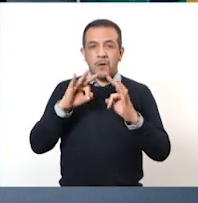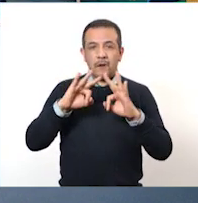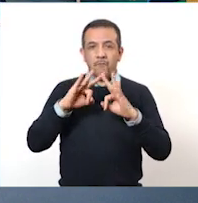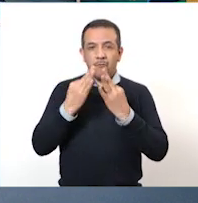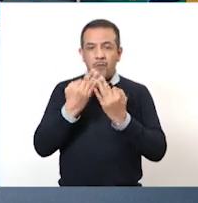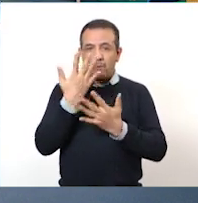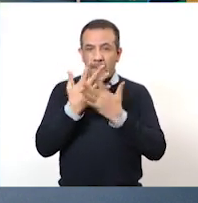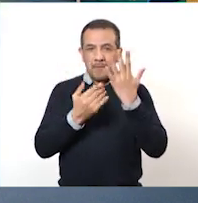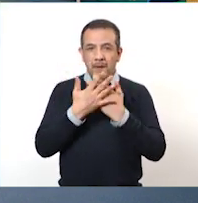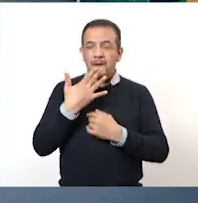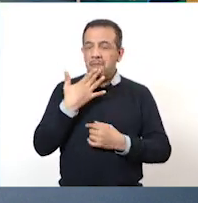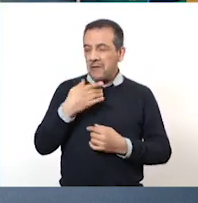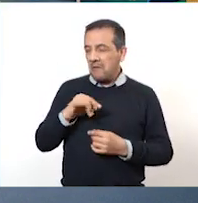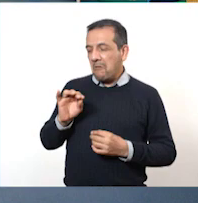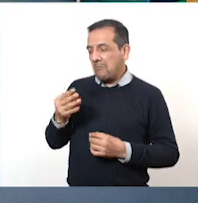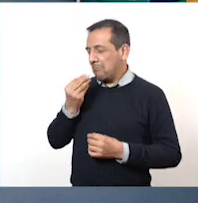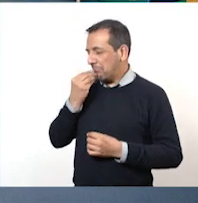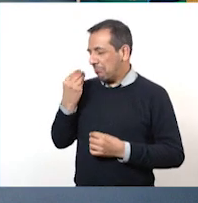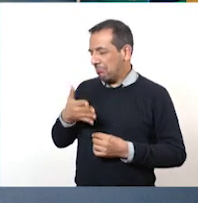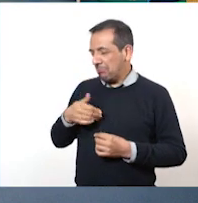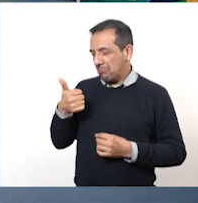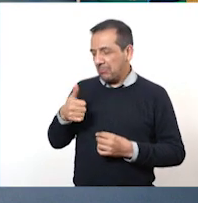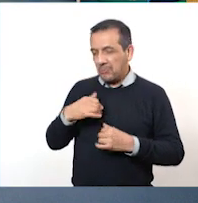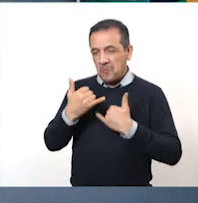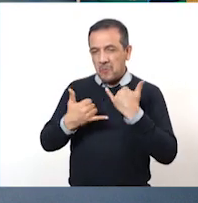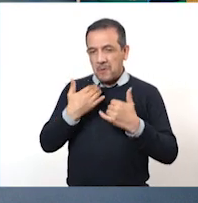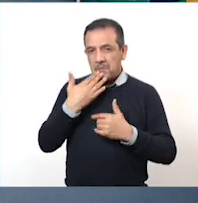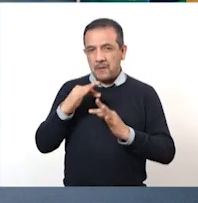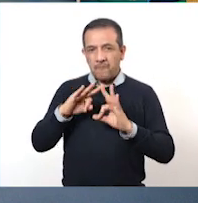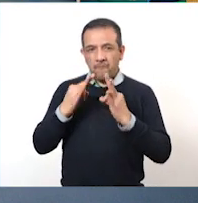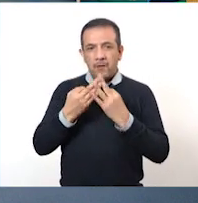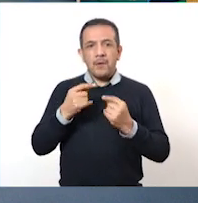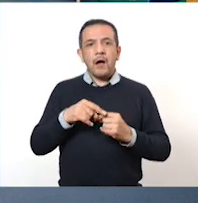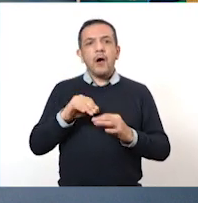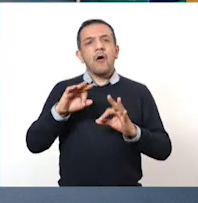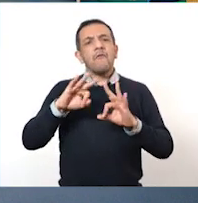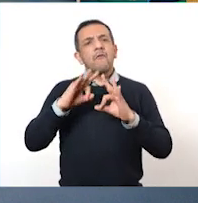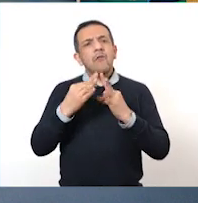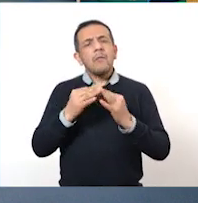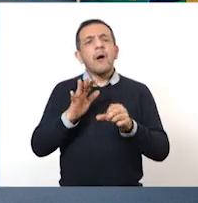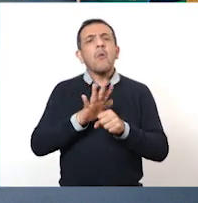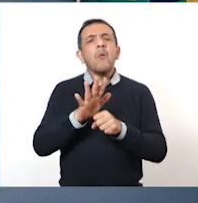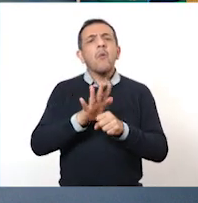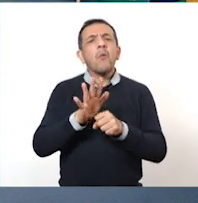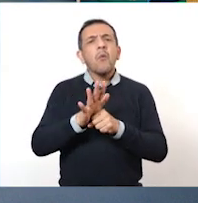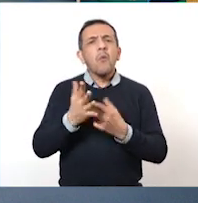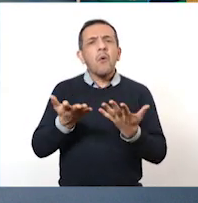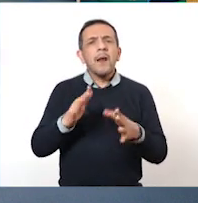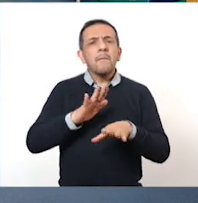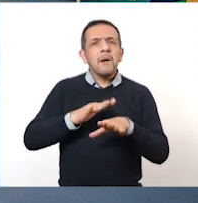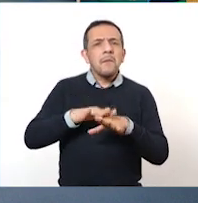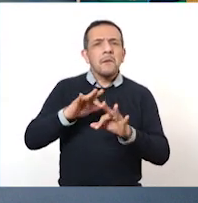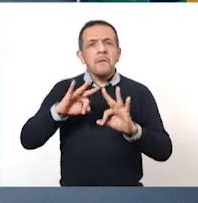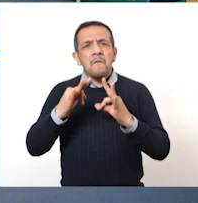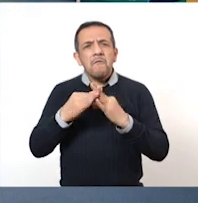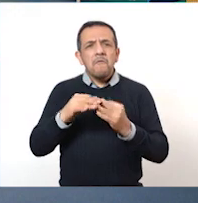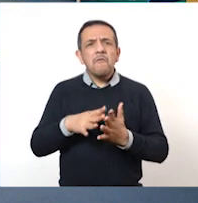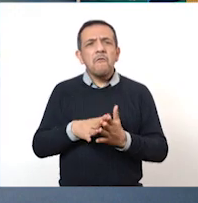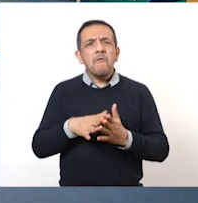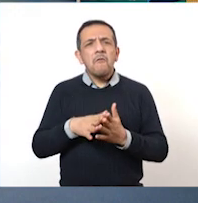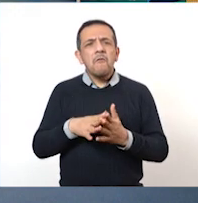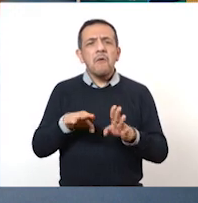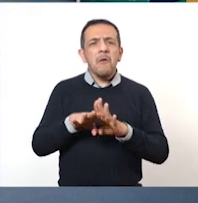Con la misma mano. Eso es. Muy bien. Esa estuvo padrísima. Bueno, la que ya hicimos así. ¿Qué otra podemos hacer? Recuerden, todo. Ah, ya sé,